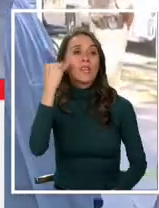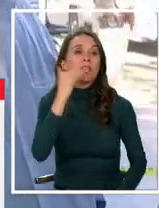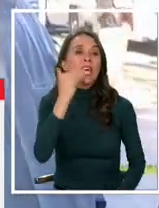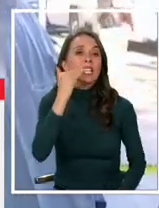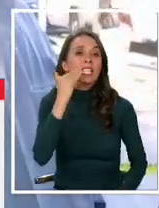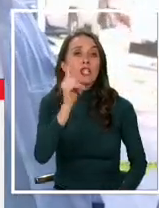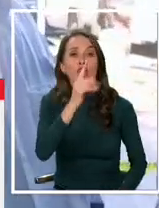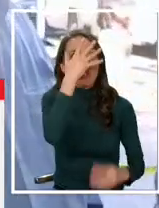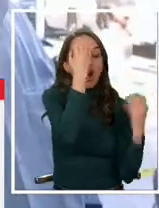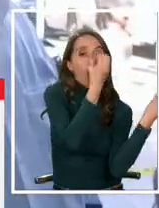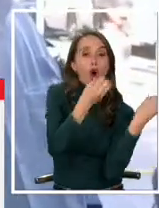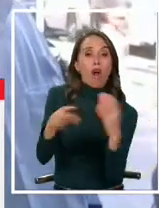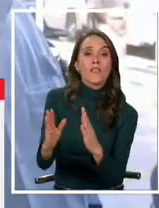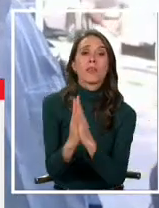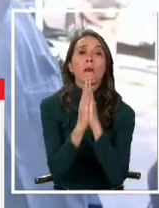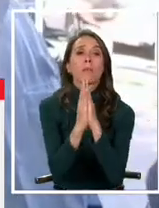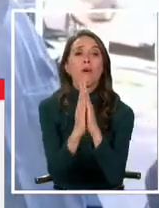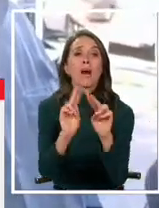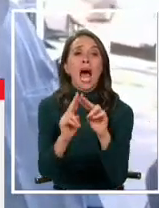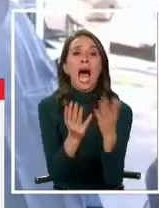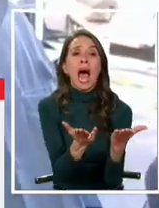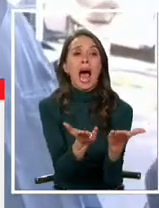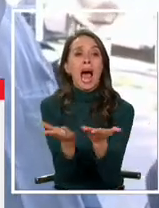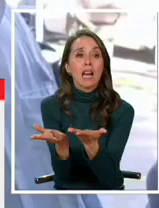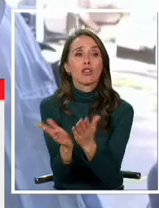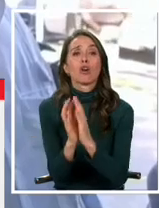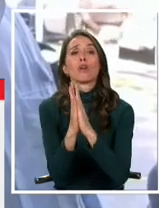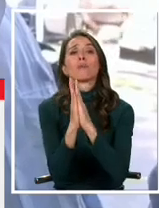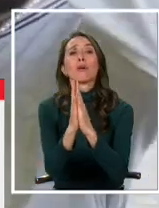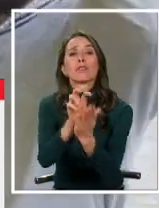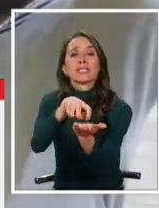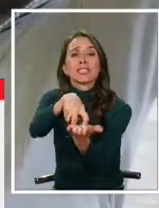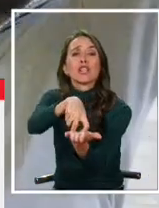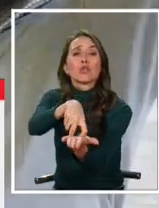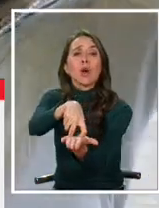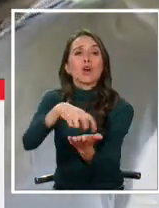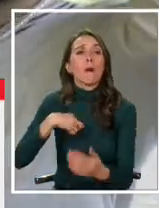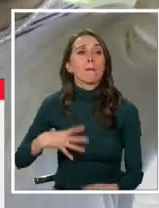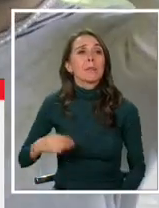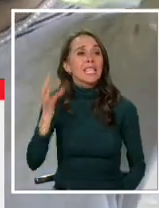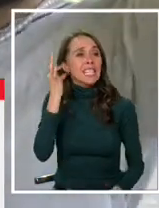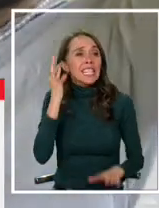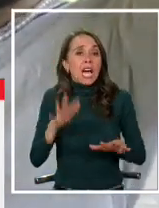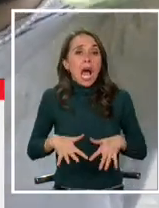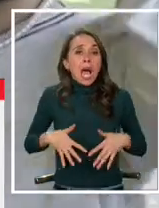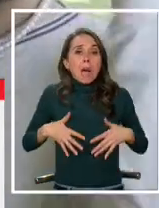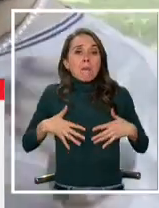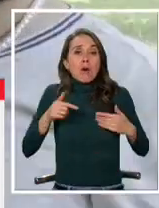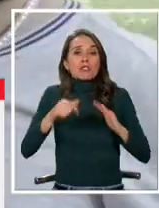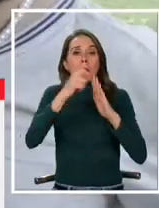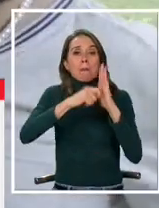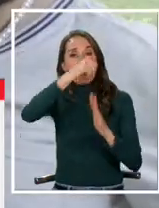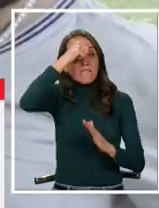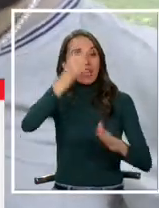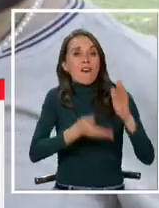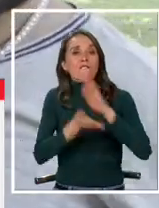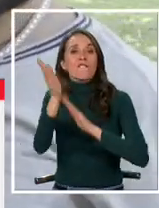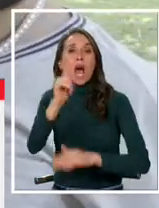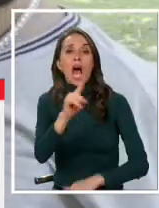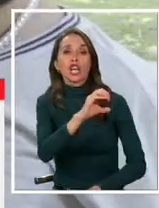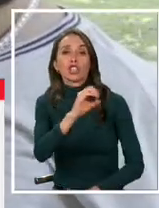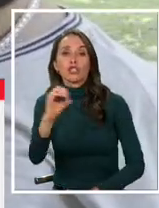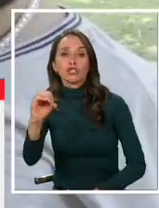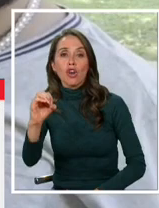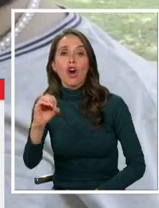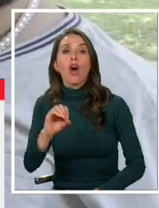niños no los olviden por favor hagan algo respecto se los ruego mi hija estaba emocionada por el verano íbamos a ir al zoológico y